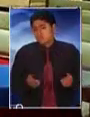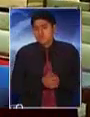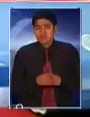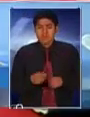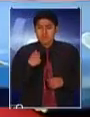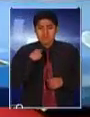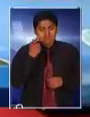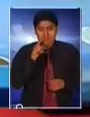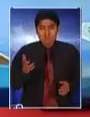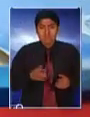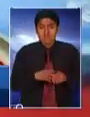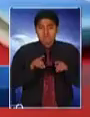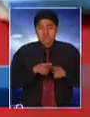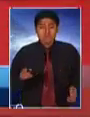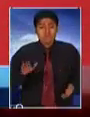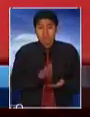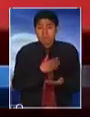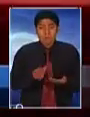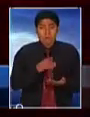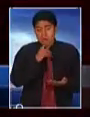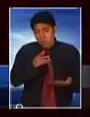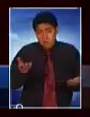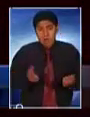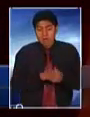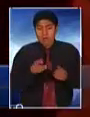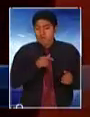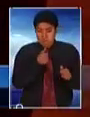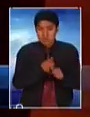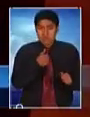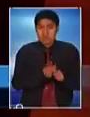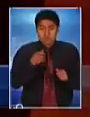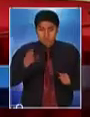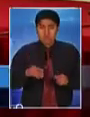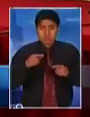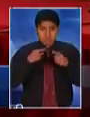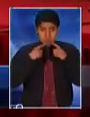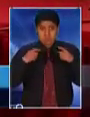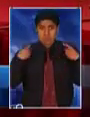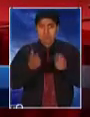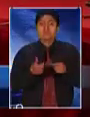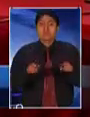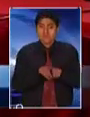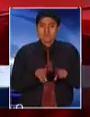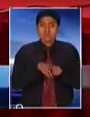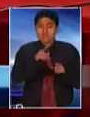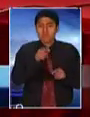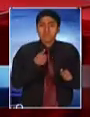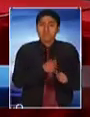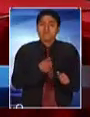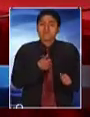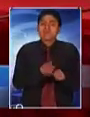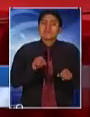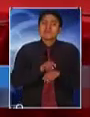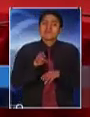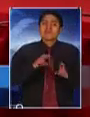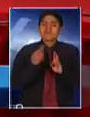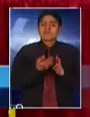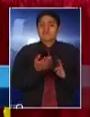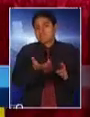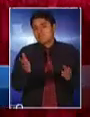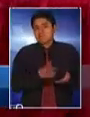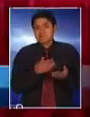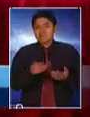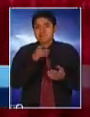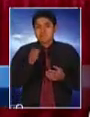lamentablemente desconozco. Pero la ausencia no solo fue por parte de los electos congresistas, sino también de los propios consejeros